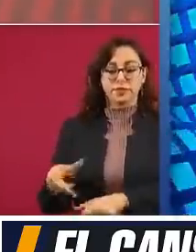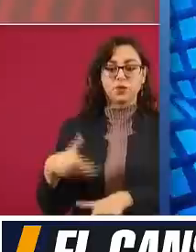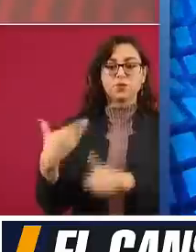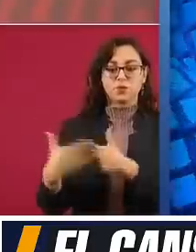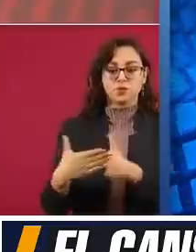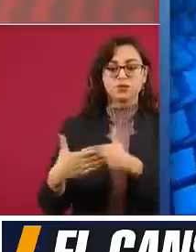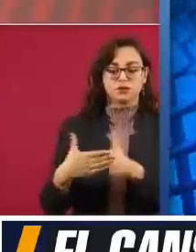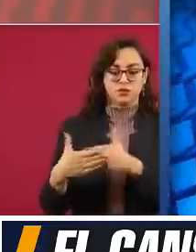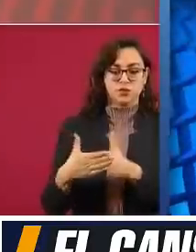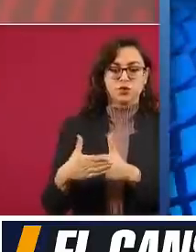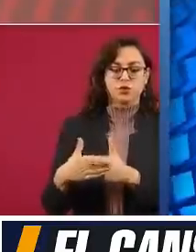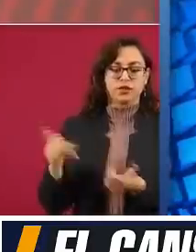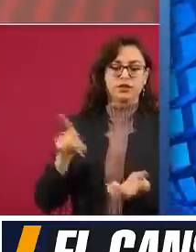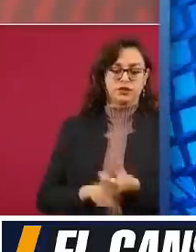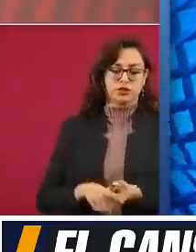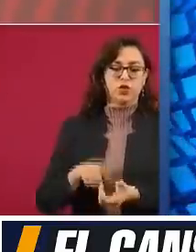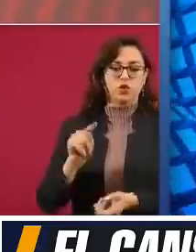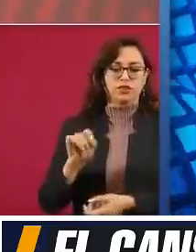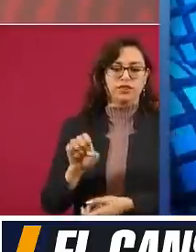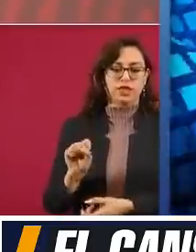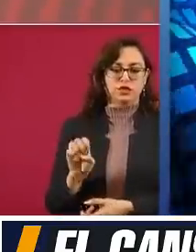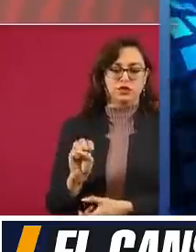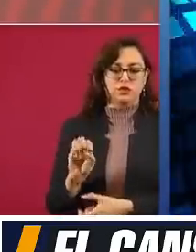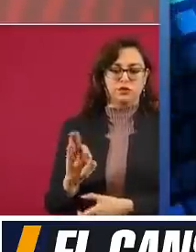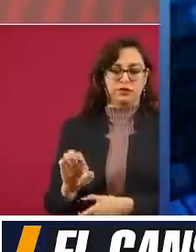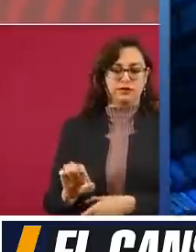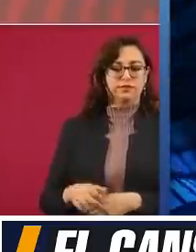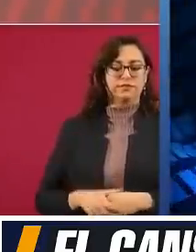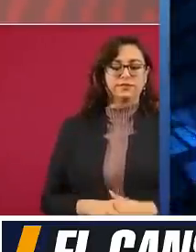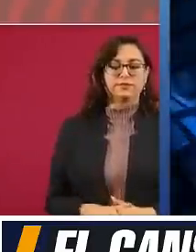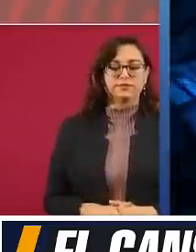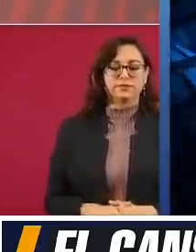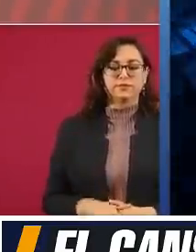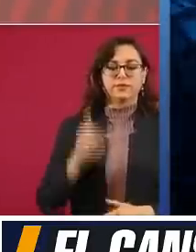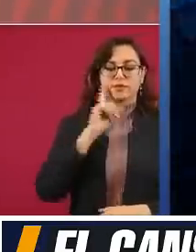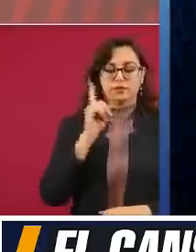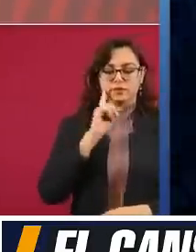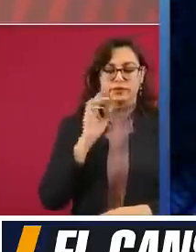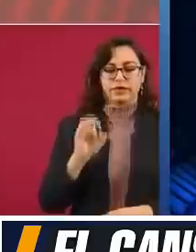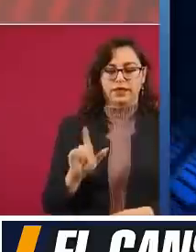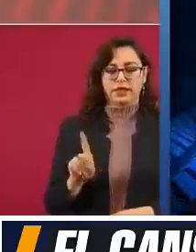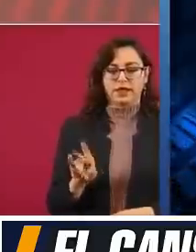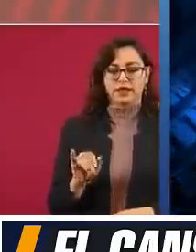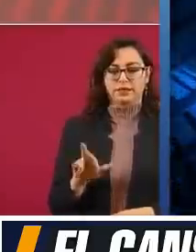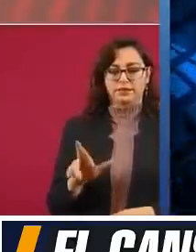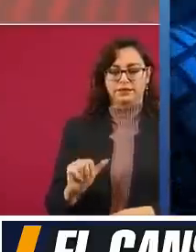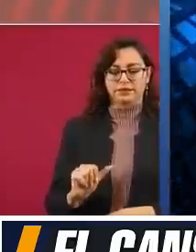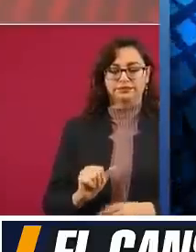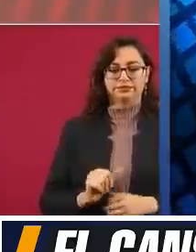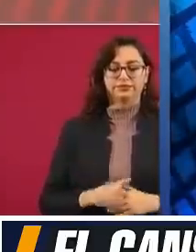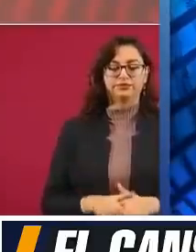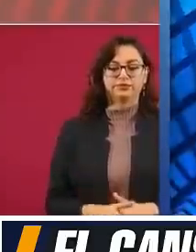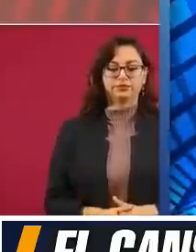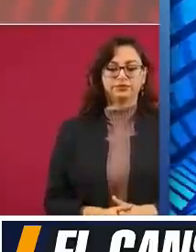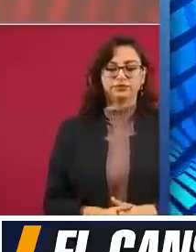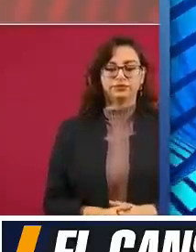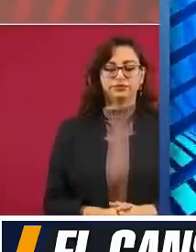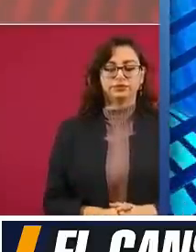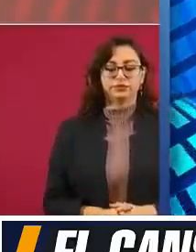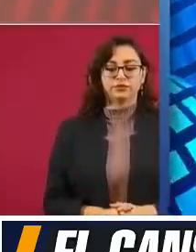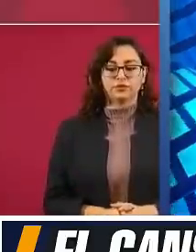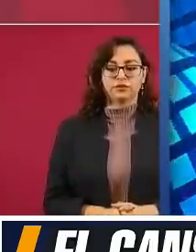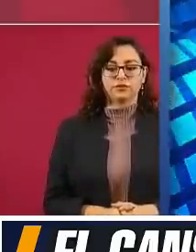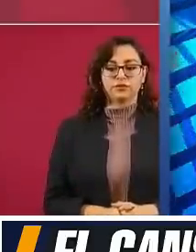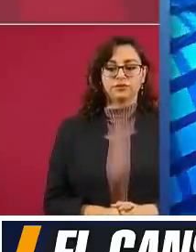próxima tesorera de la Federación, Elvira Concheiro. Este